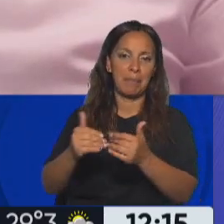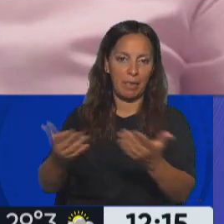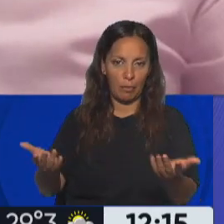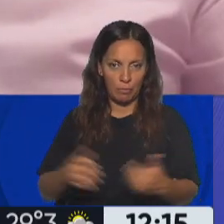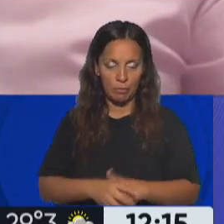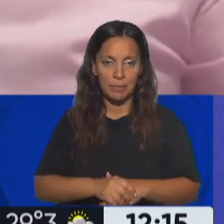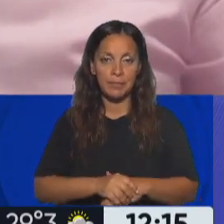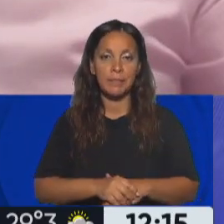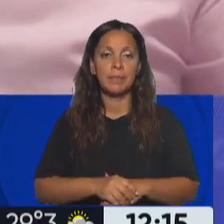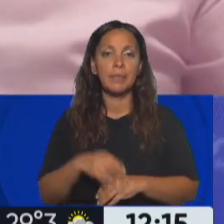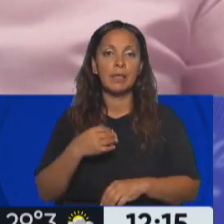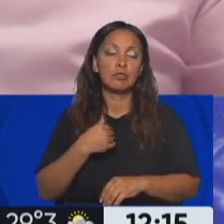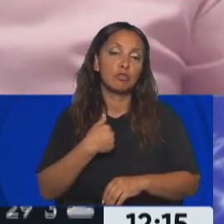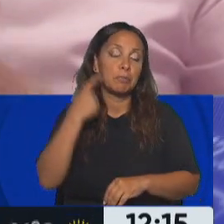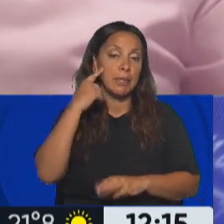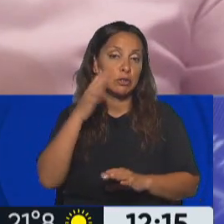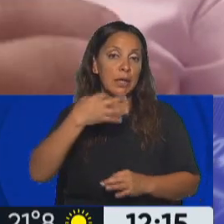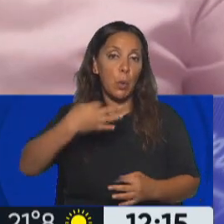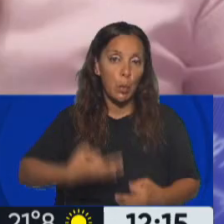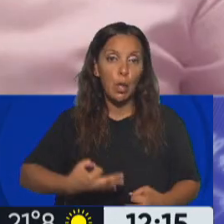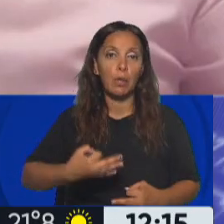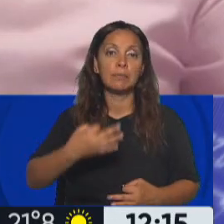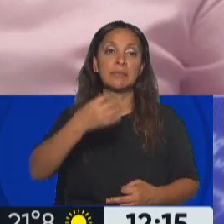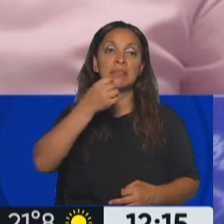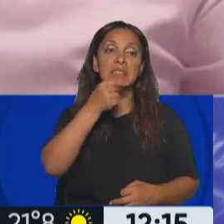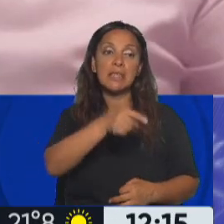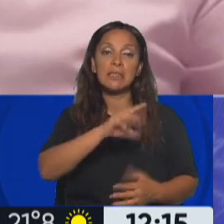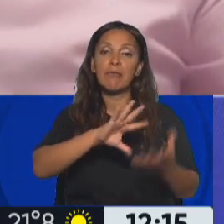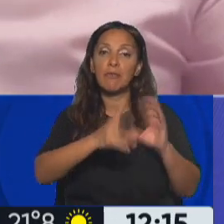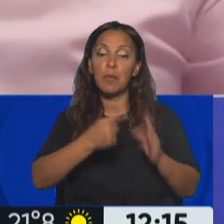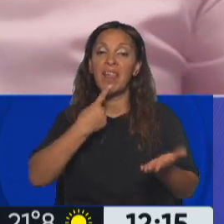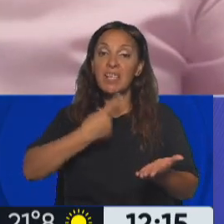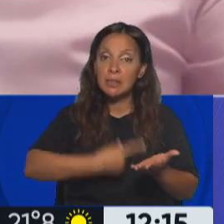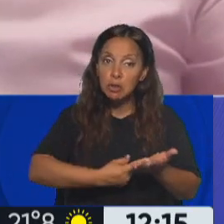eso. Seguramente si continúa este tipo de medidas,